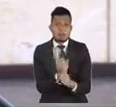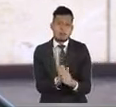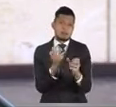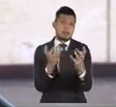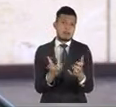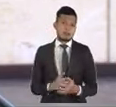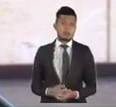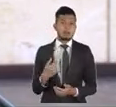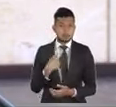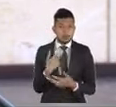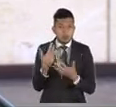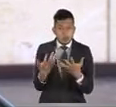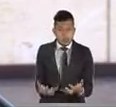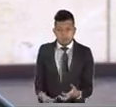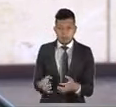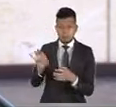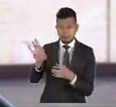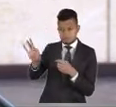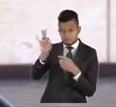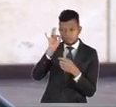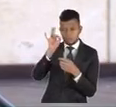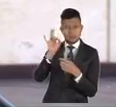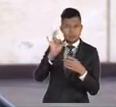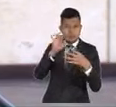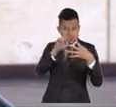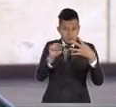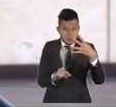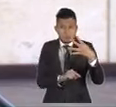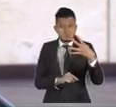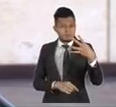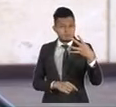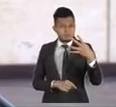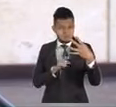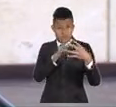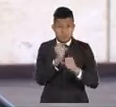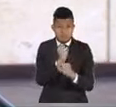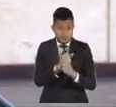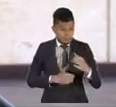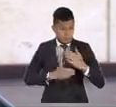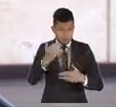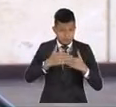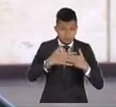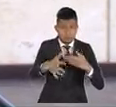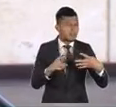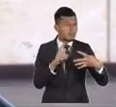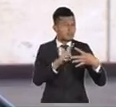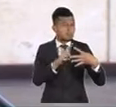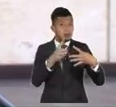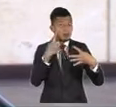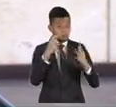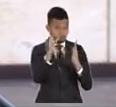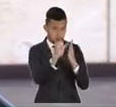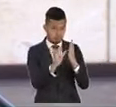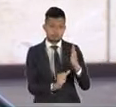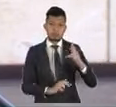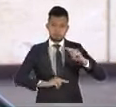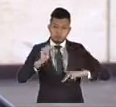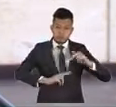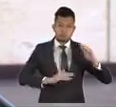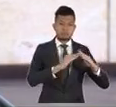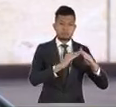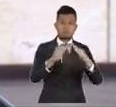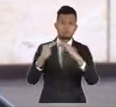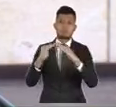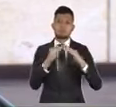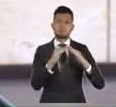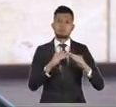en cuatro aspectos que creemos que sobre los cuales podríamos empezar a trabajar. El primero es toda esta agenda que tiene que ver con la construcción de una vivienda